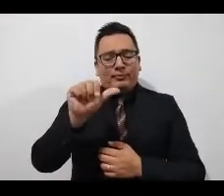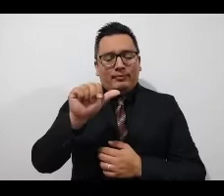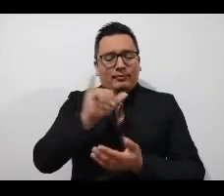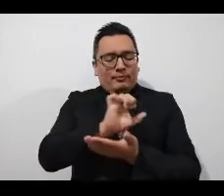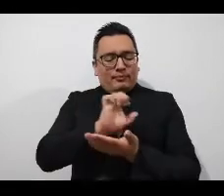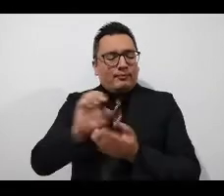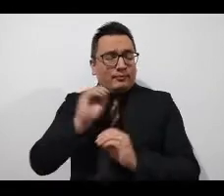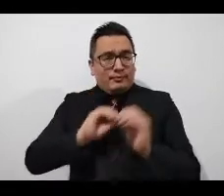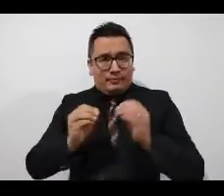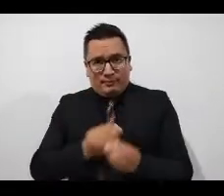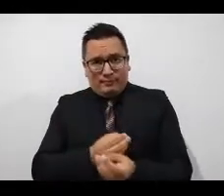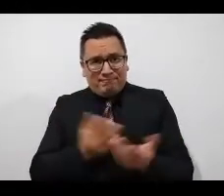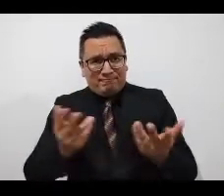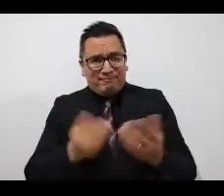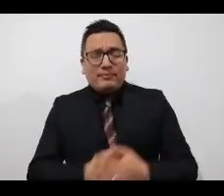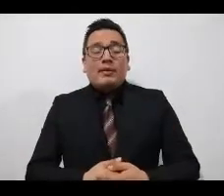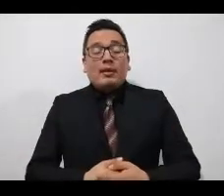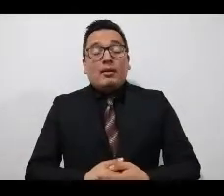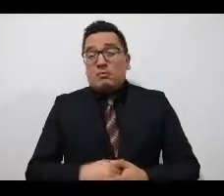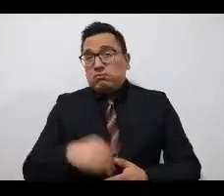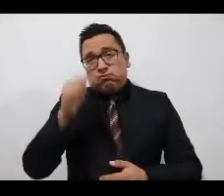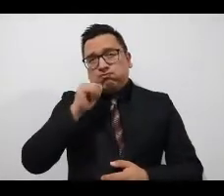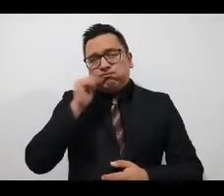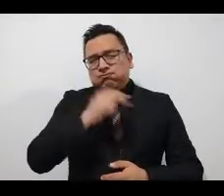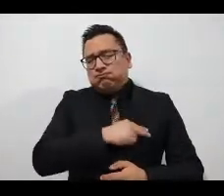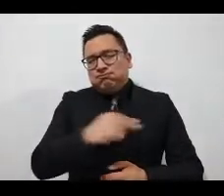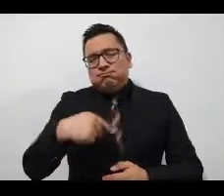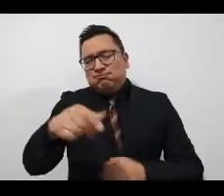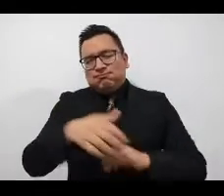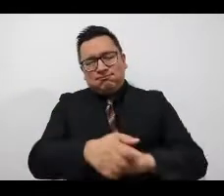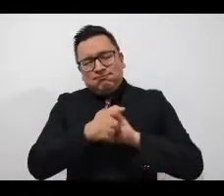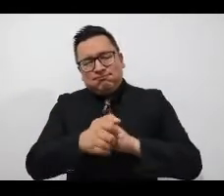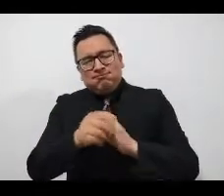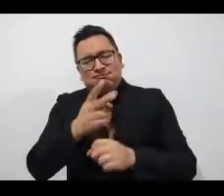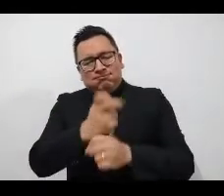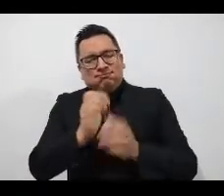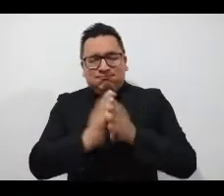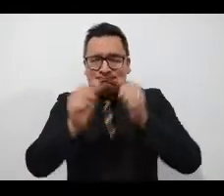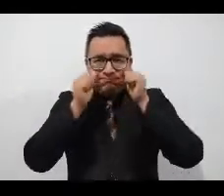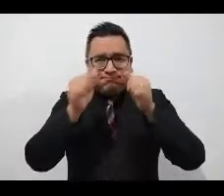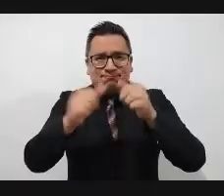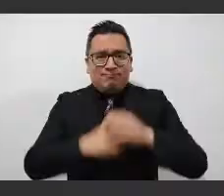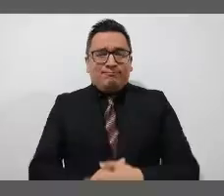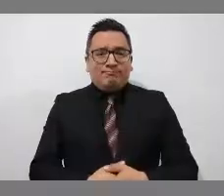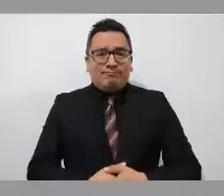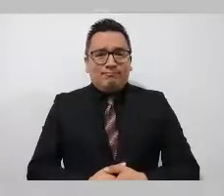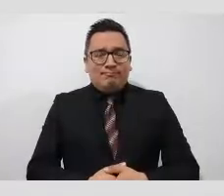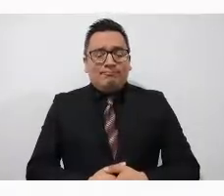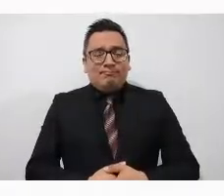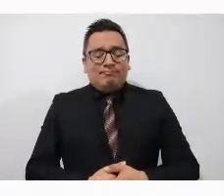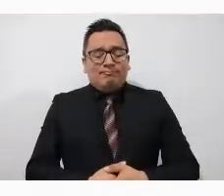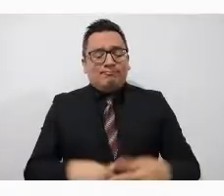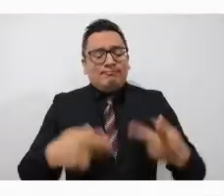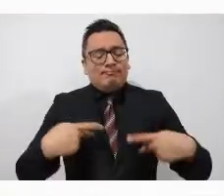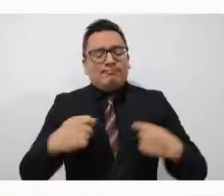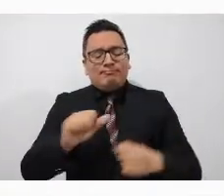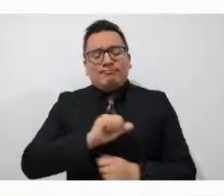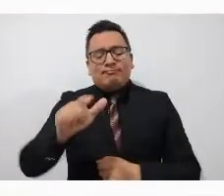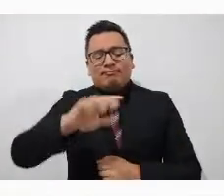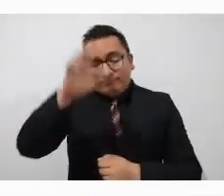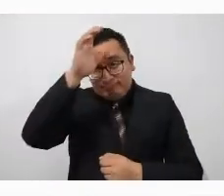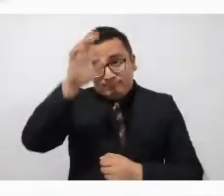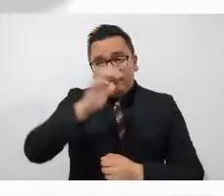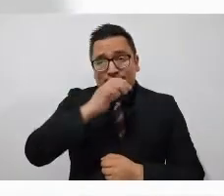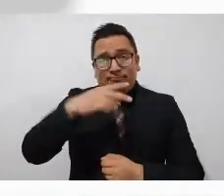producción del Instituto Electoral de Coahuila. Como siempre, les saludamos y le invitamos a que se quede con nosotros. Protagonistas de la